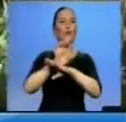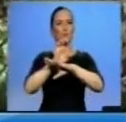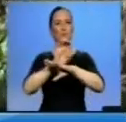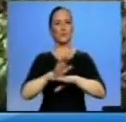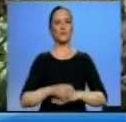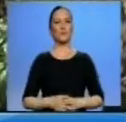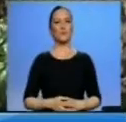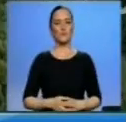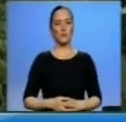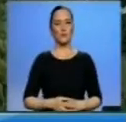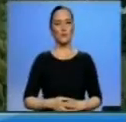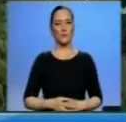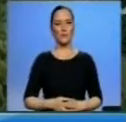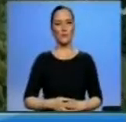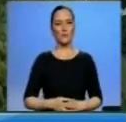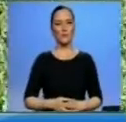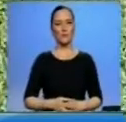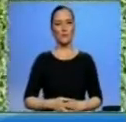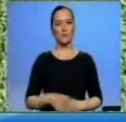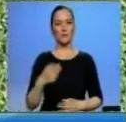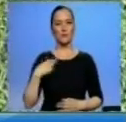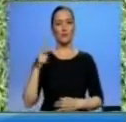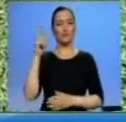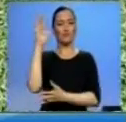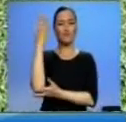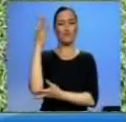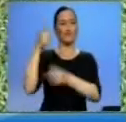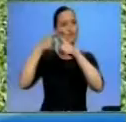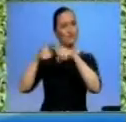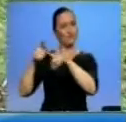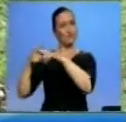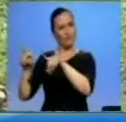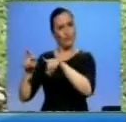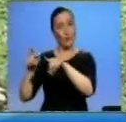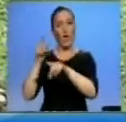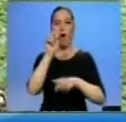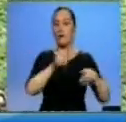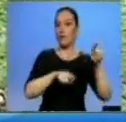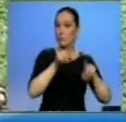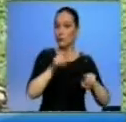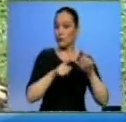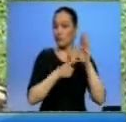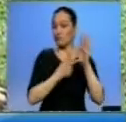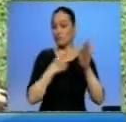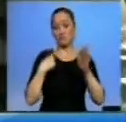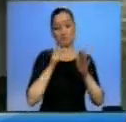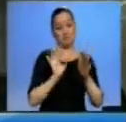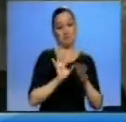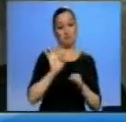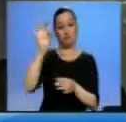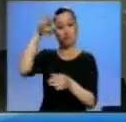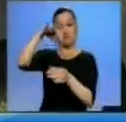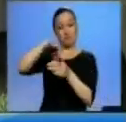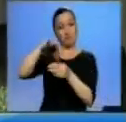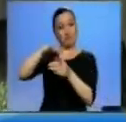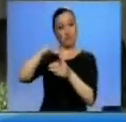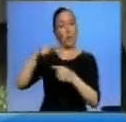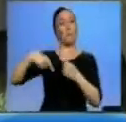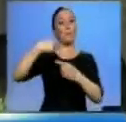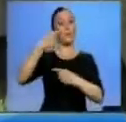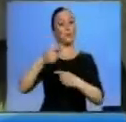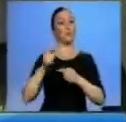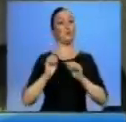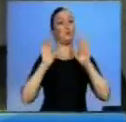país. Cedros, sauces, arrayanes, nogales son algunos de los ejemplares que se sembrarán el próximo 16 de